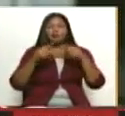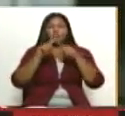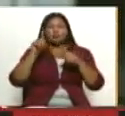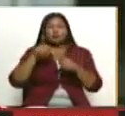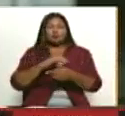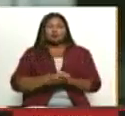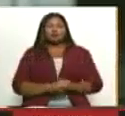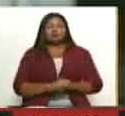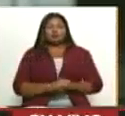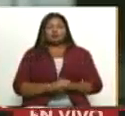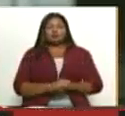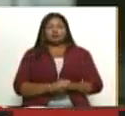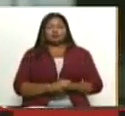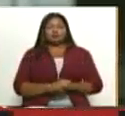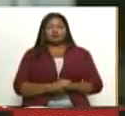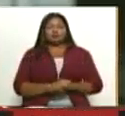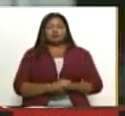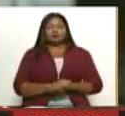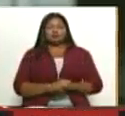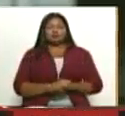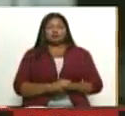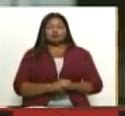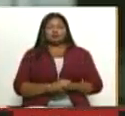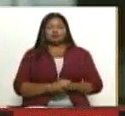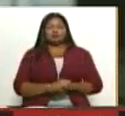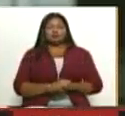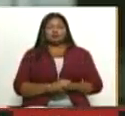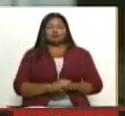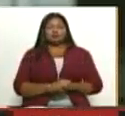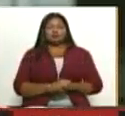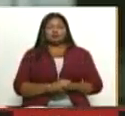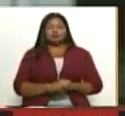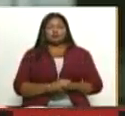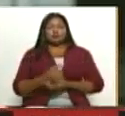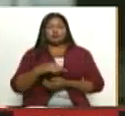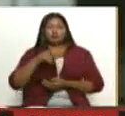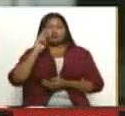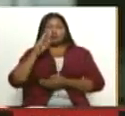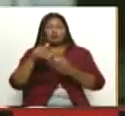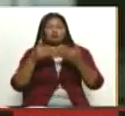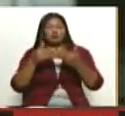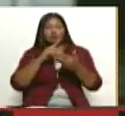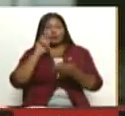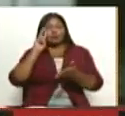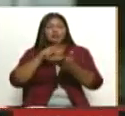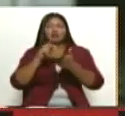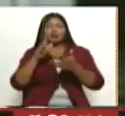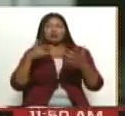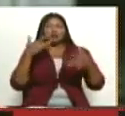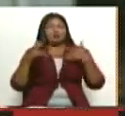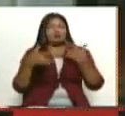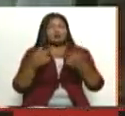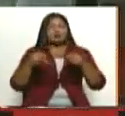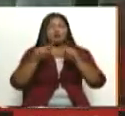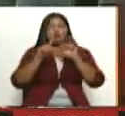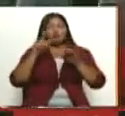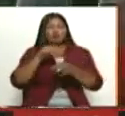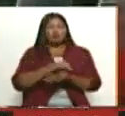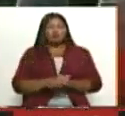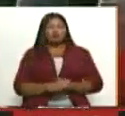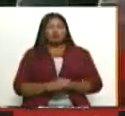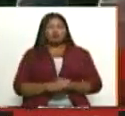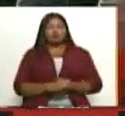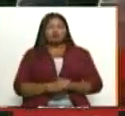debe entonces este espíritu que hoy nos acompaña a quienes estamos presentes en esta actividad y a quienes